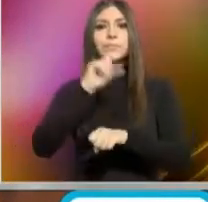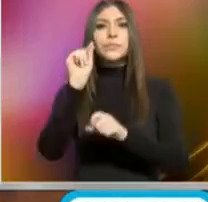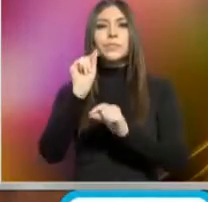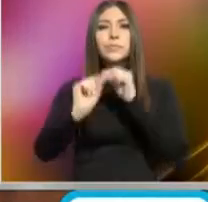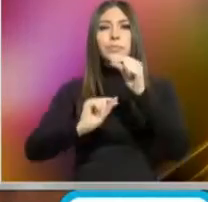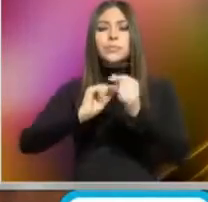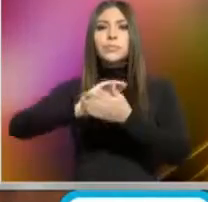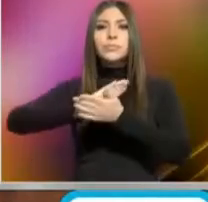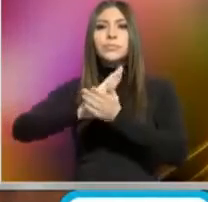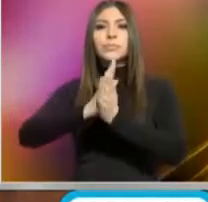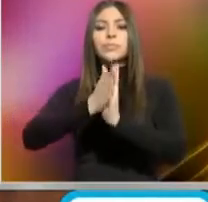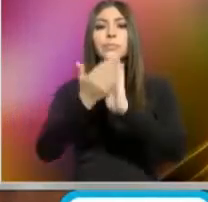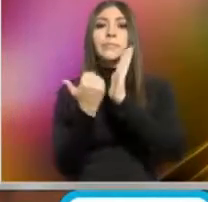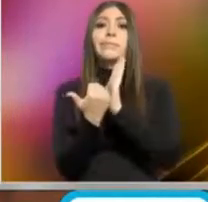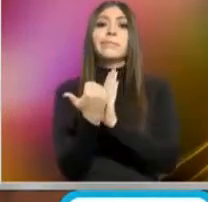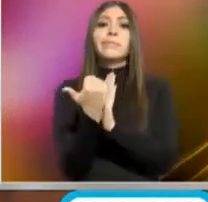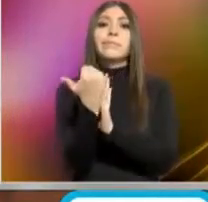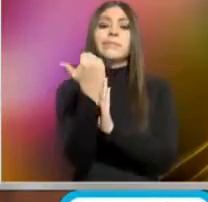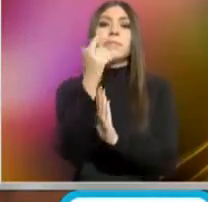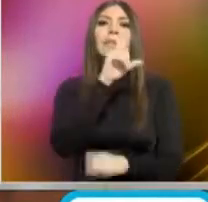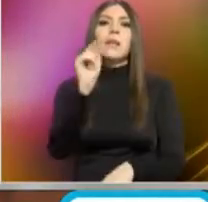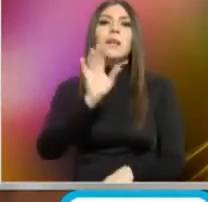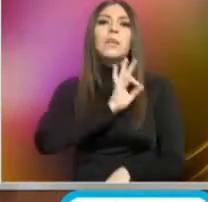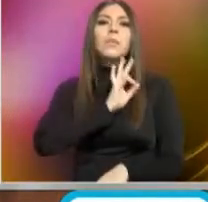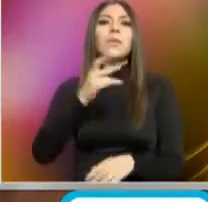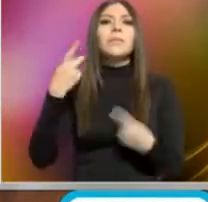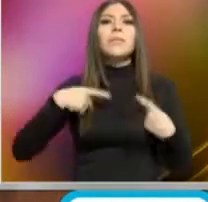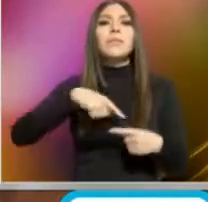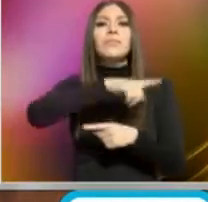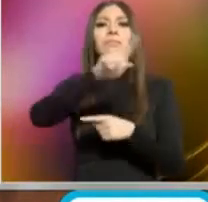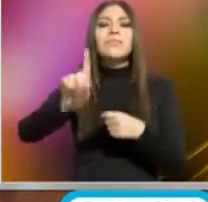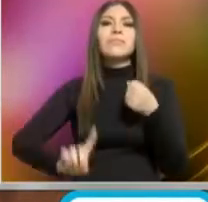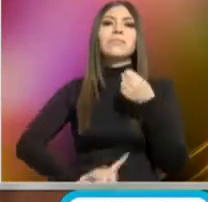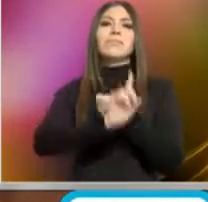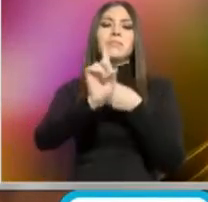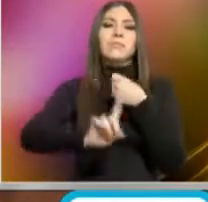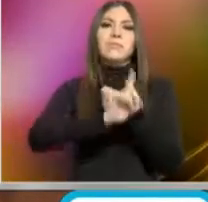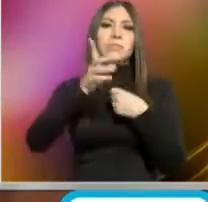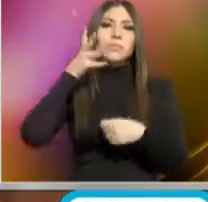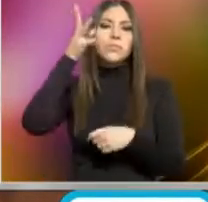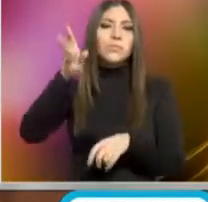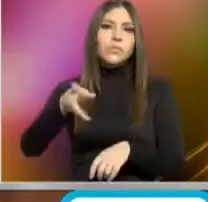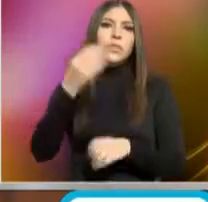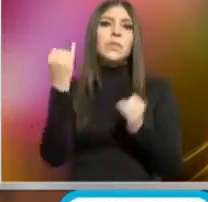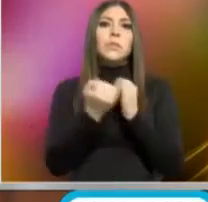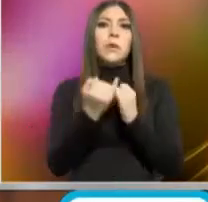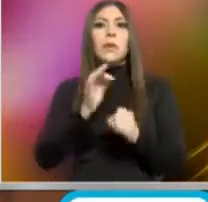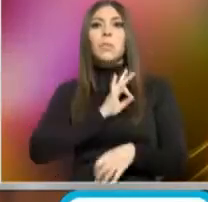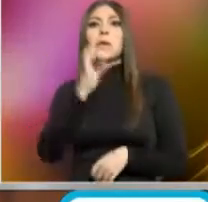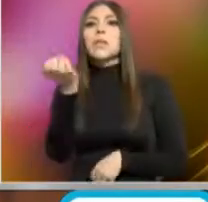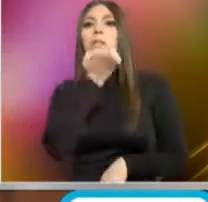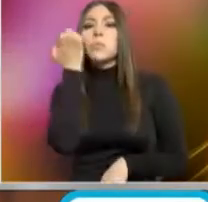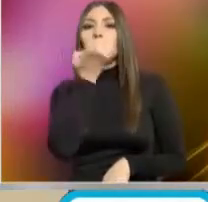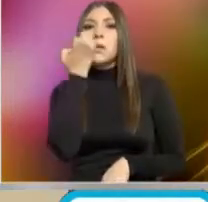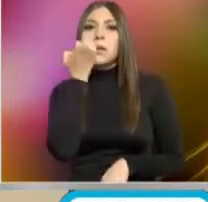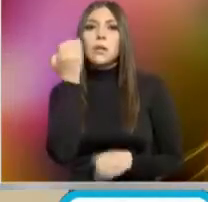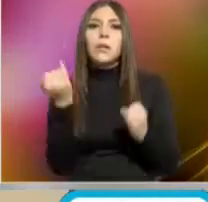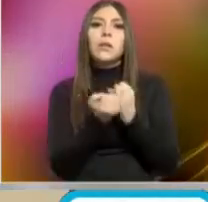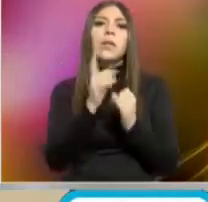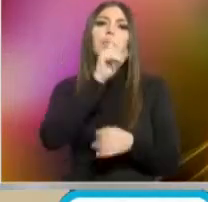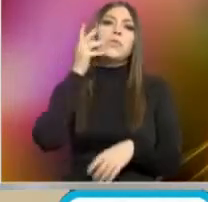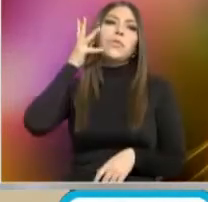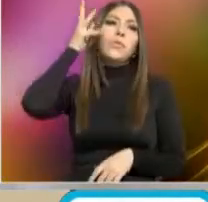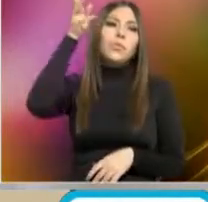crecer, pueden afectarle mucho en su vida social, ¿no es así, Juan? Claro, no solamente social, sino también en su vida escolar Sí. y Claro. eventualmente